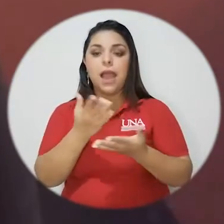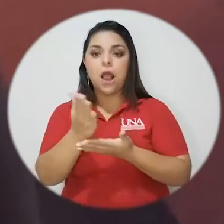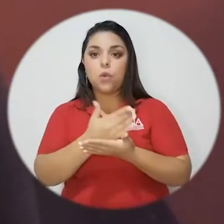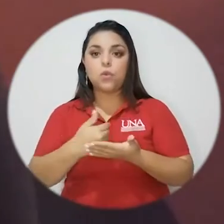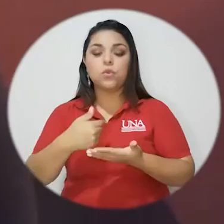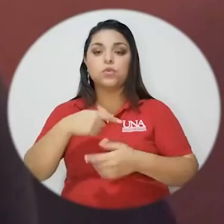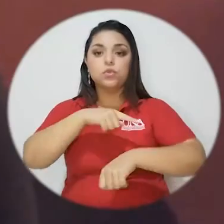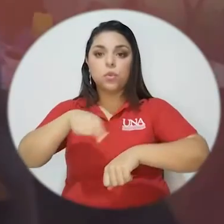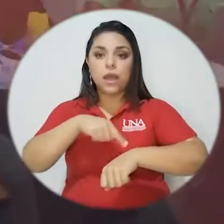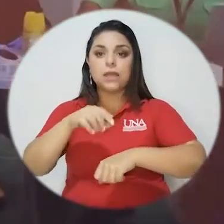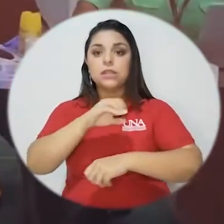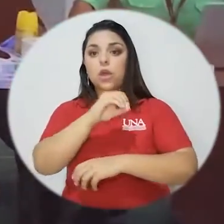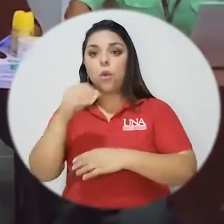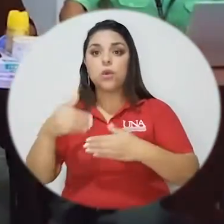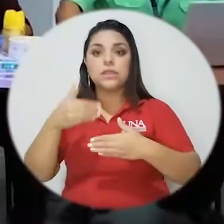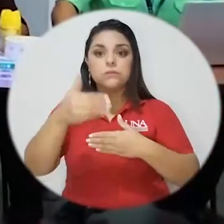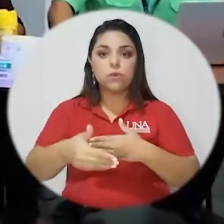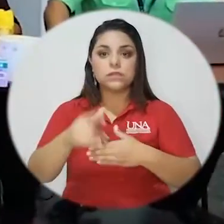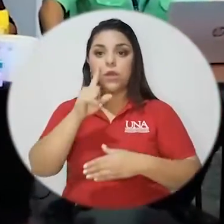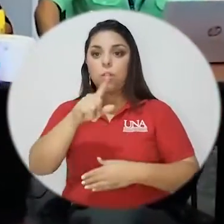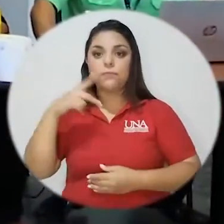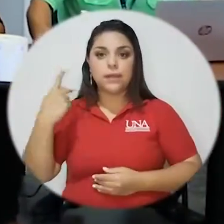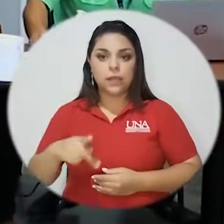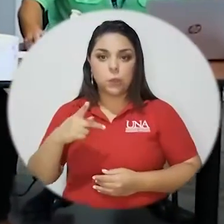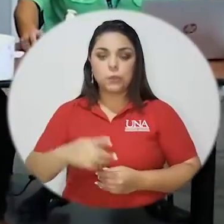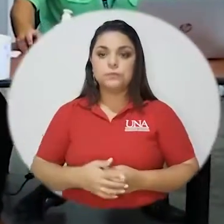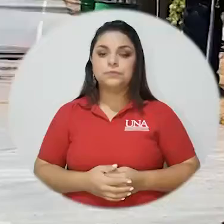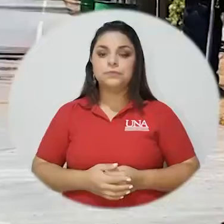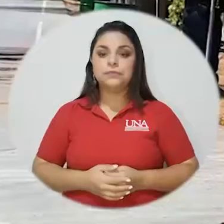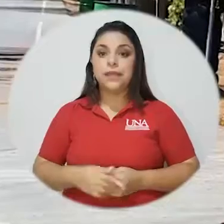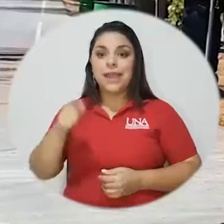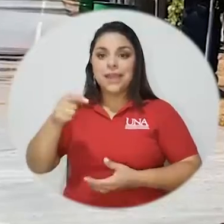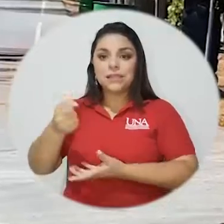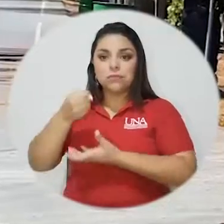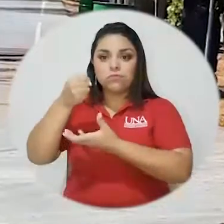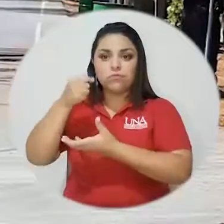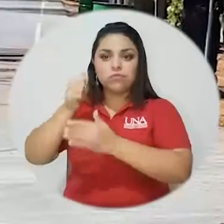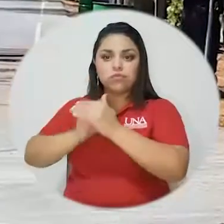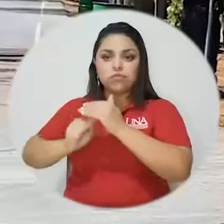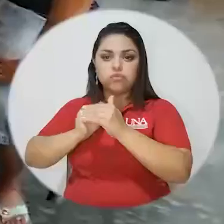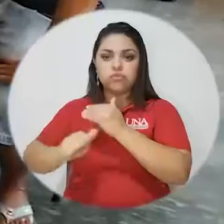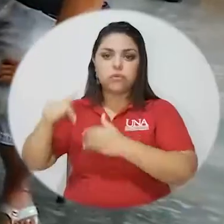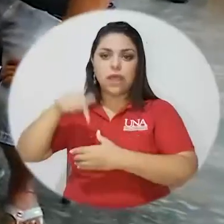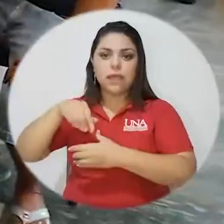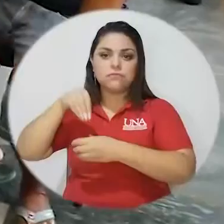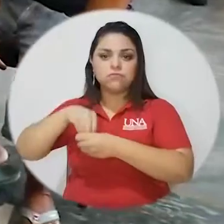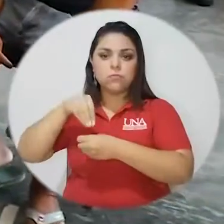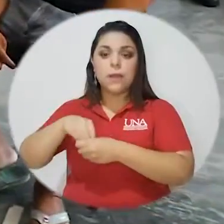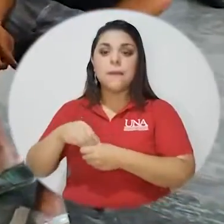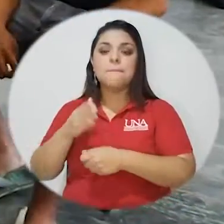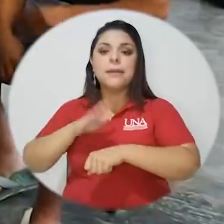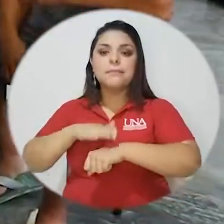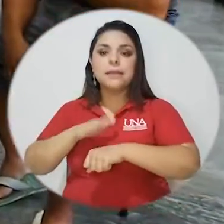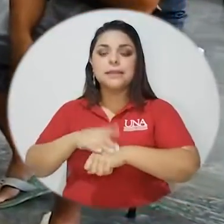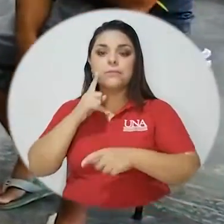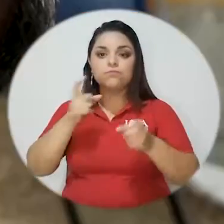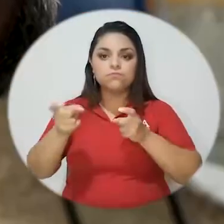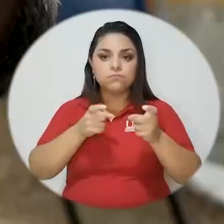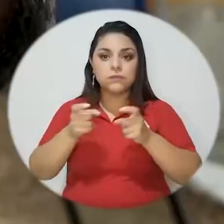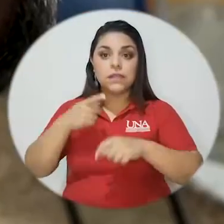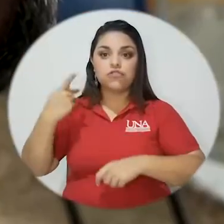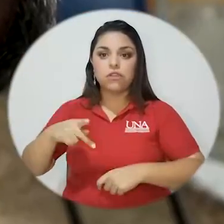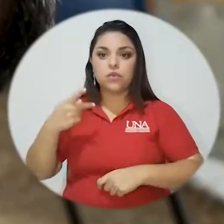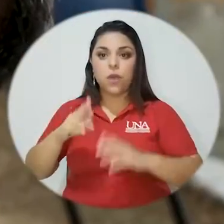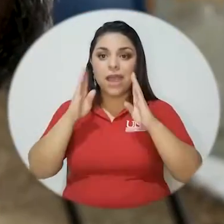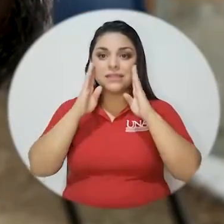respuesta y recuperación durante o después de materializado un riesgo. Esta reserva permite, desde una perspectiva integral de gestión de